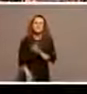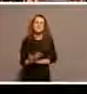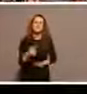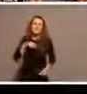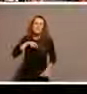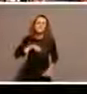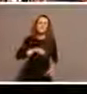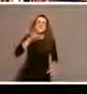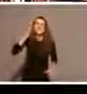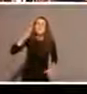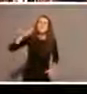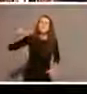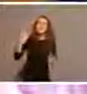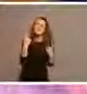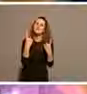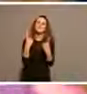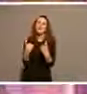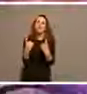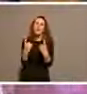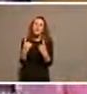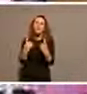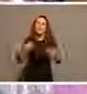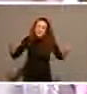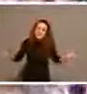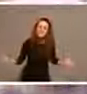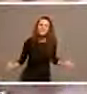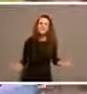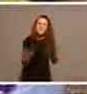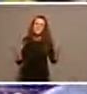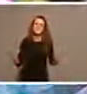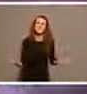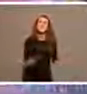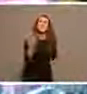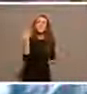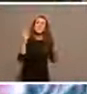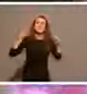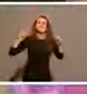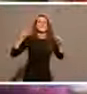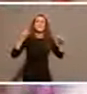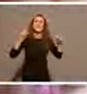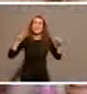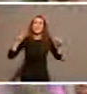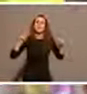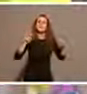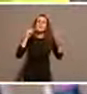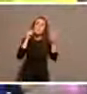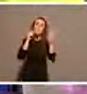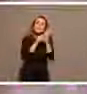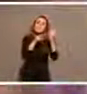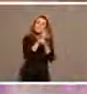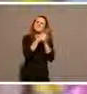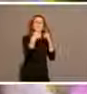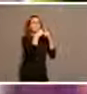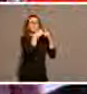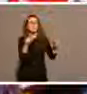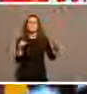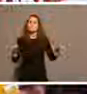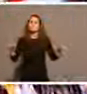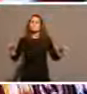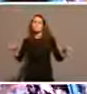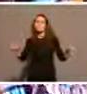sentir más ilusión. Hay que impulsar la educación de otra manera.